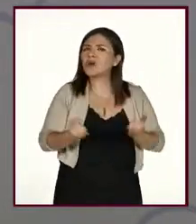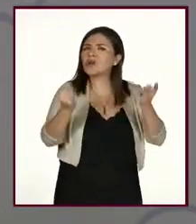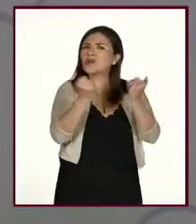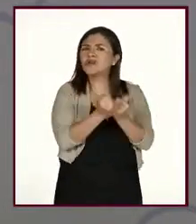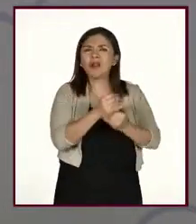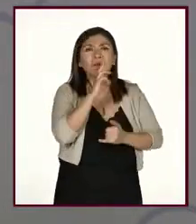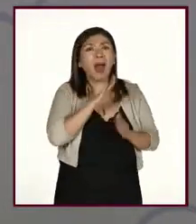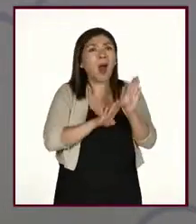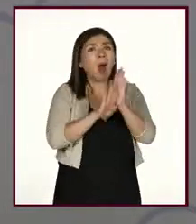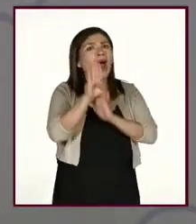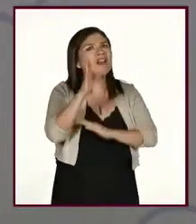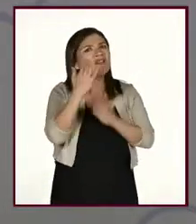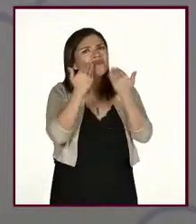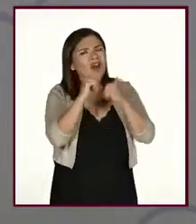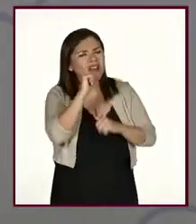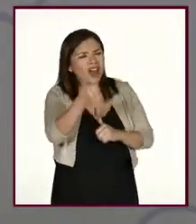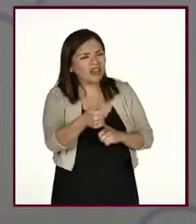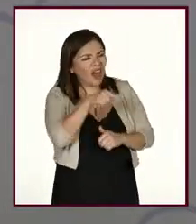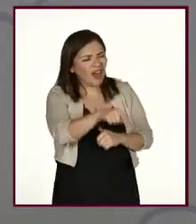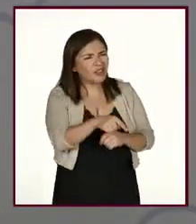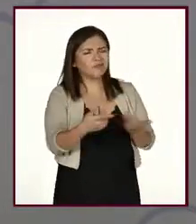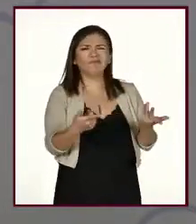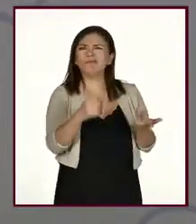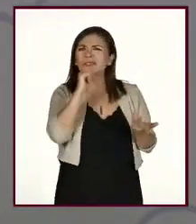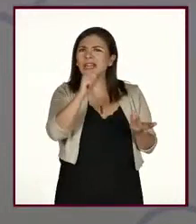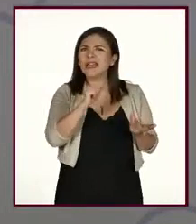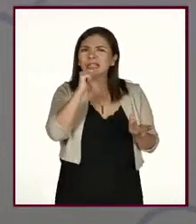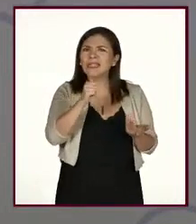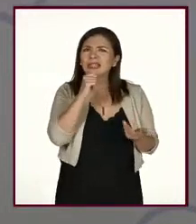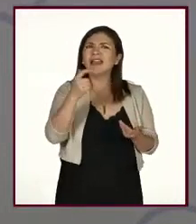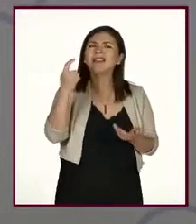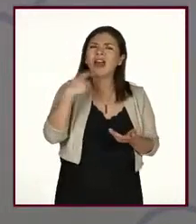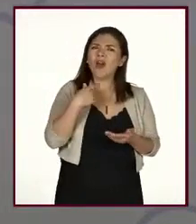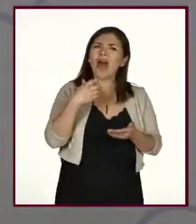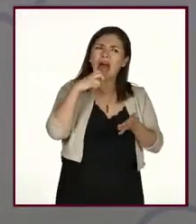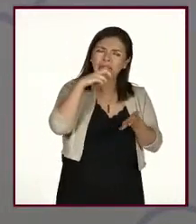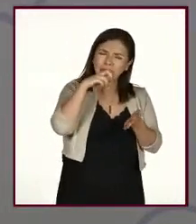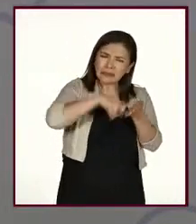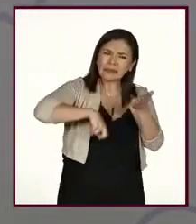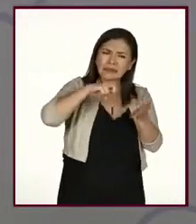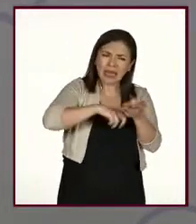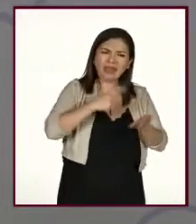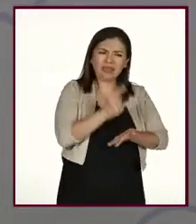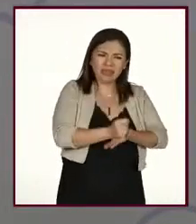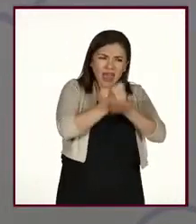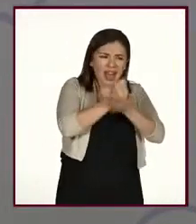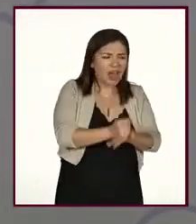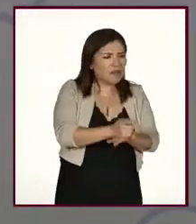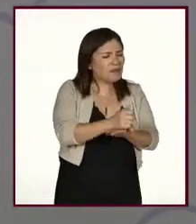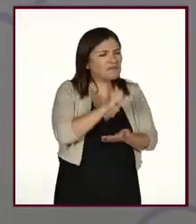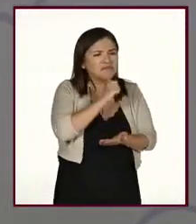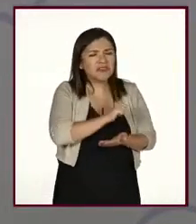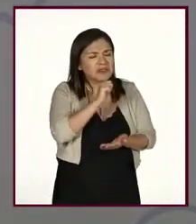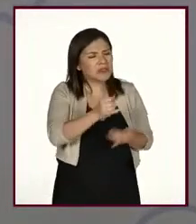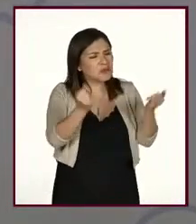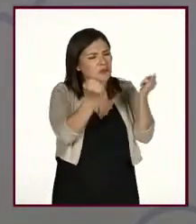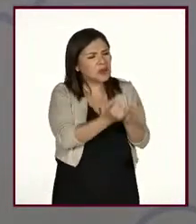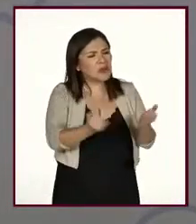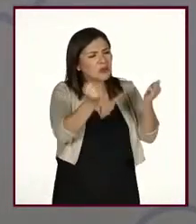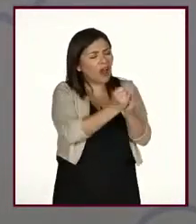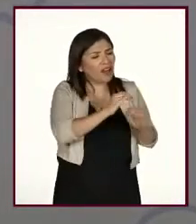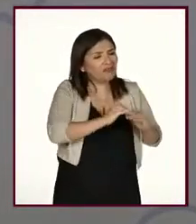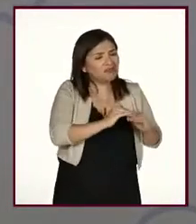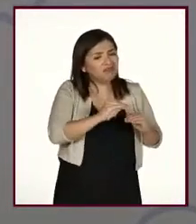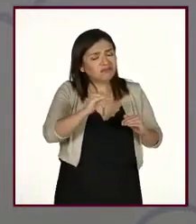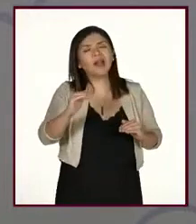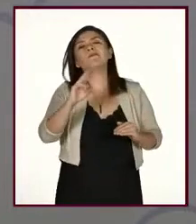adecuada respuesta únicamente con la psicoterapia cognitivo-conductual, ahí decidimos hacer